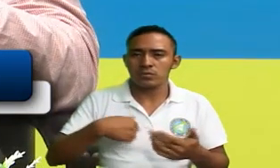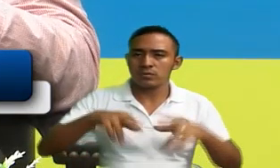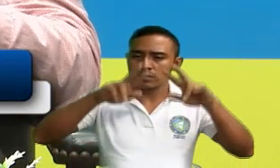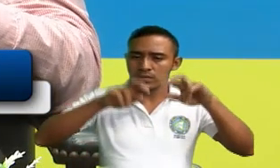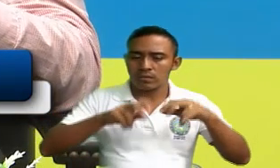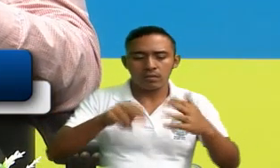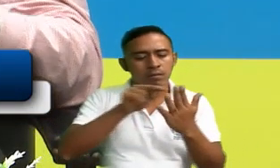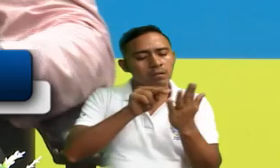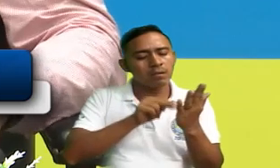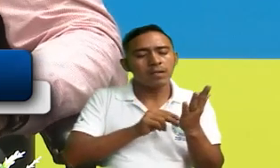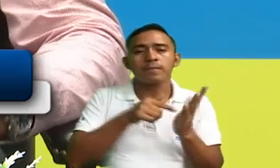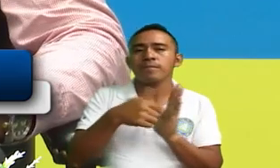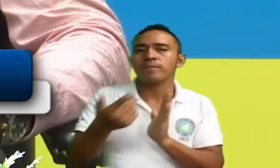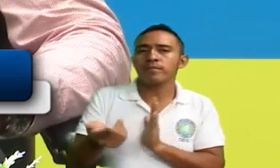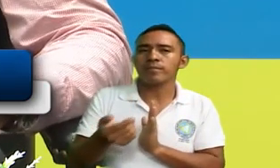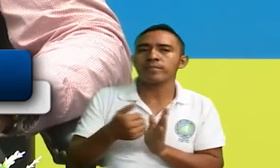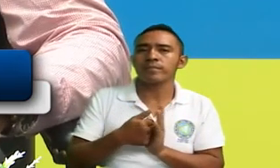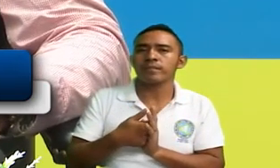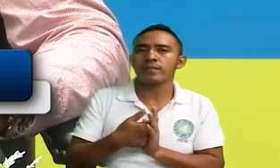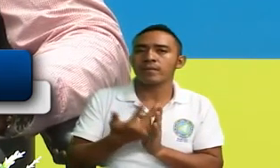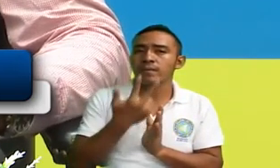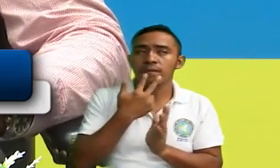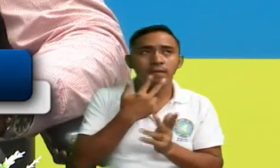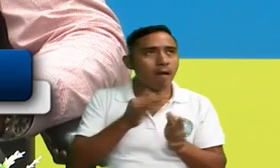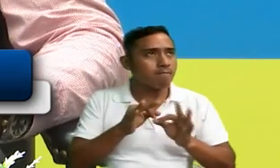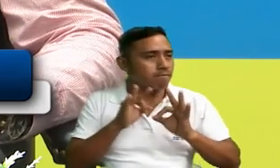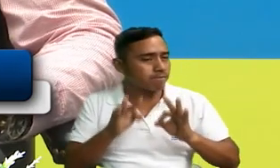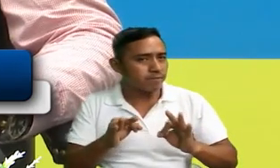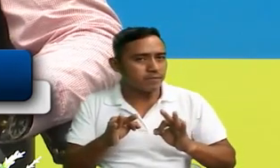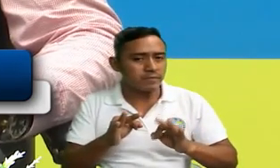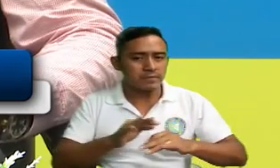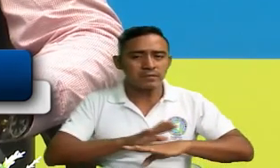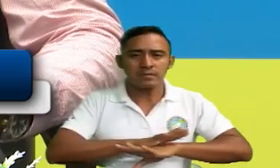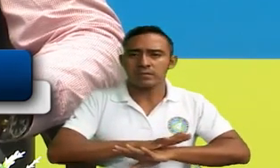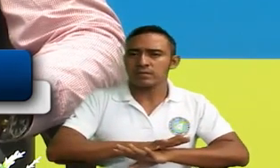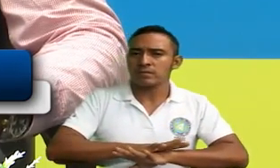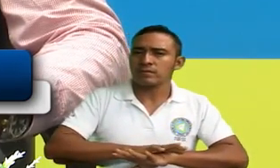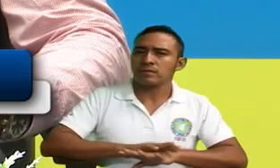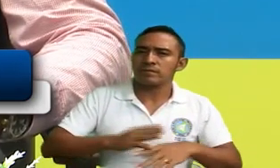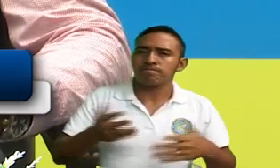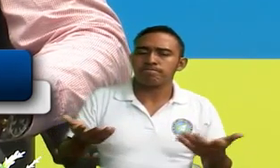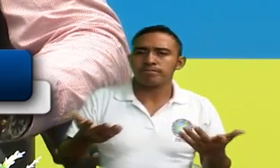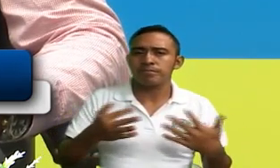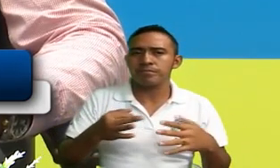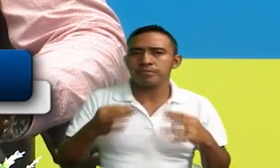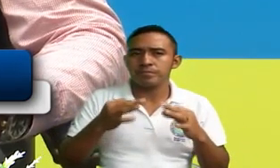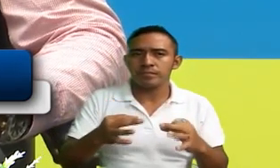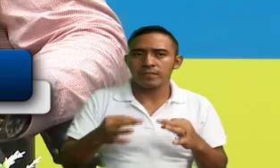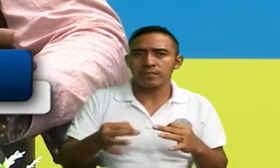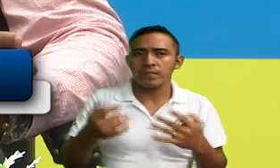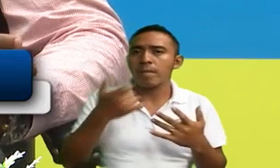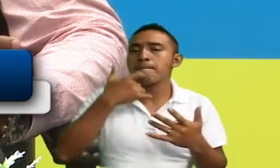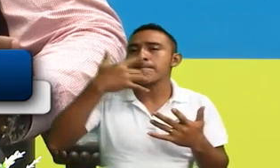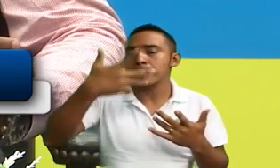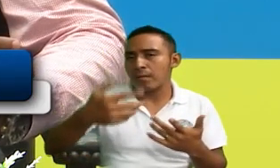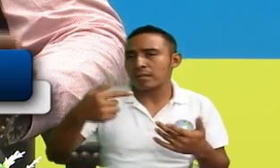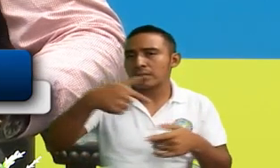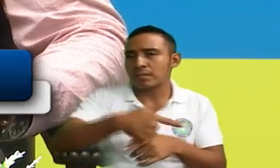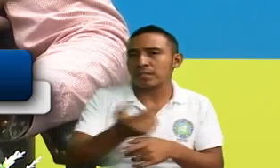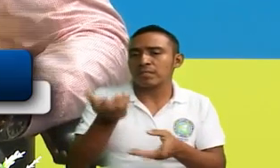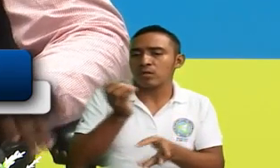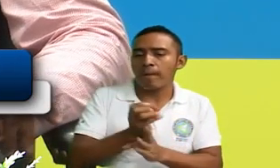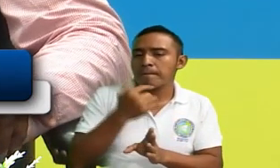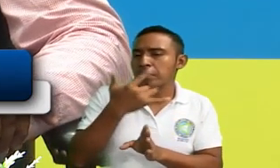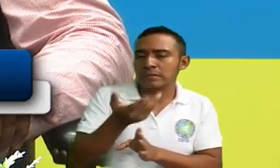de que aún no se han concluido o no se tiene una noción del origen de la causa, de